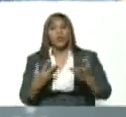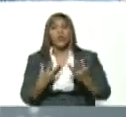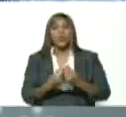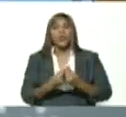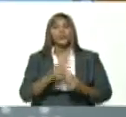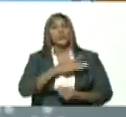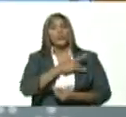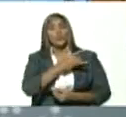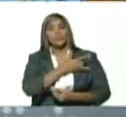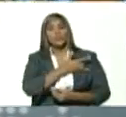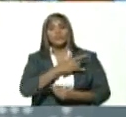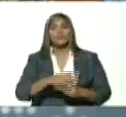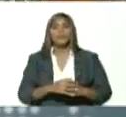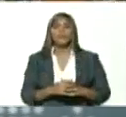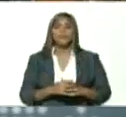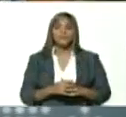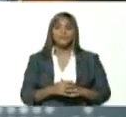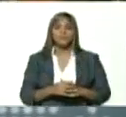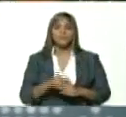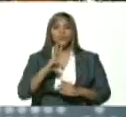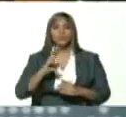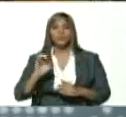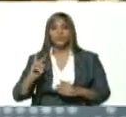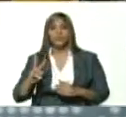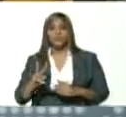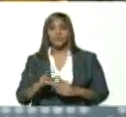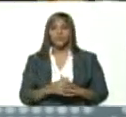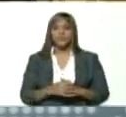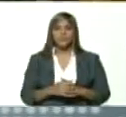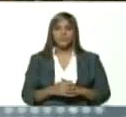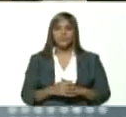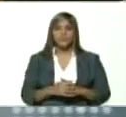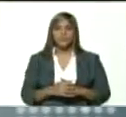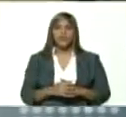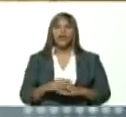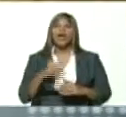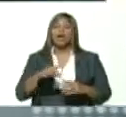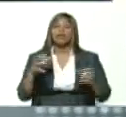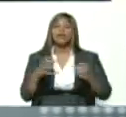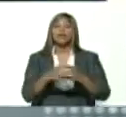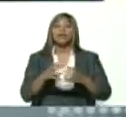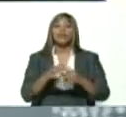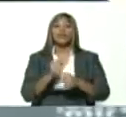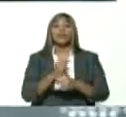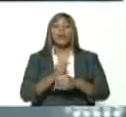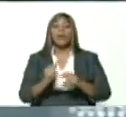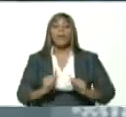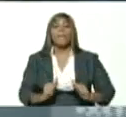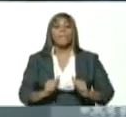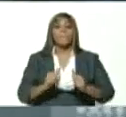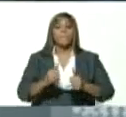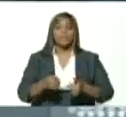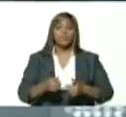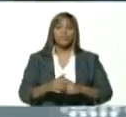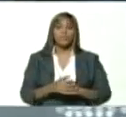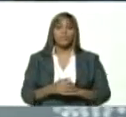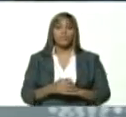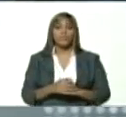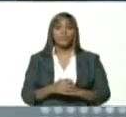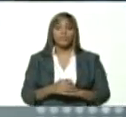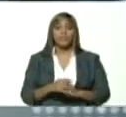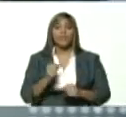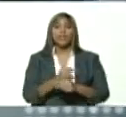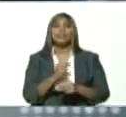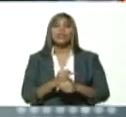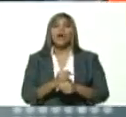de estudios, la Universidad Central de Venezuela. Producto de este equipo de trabajo se comenzaron los